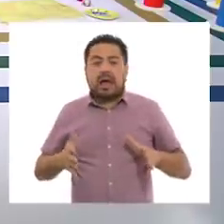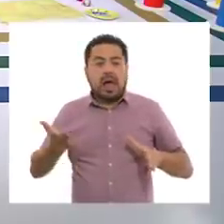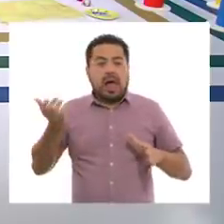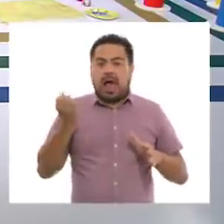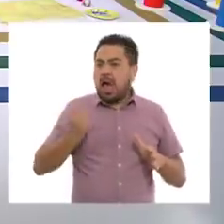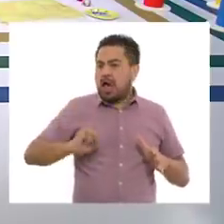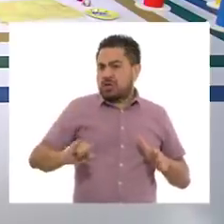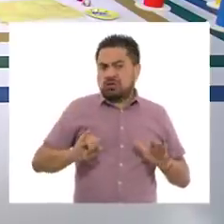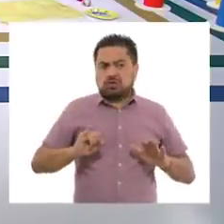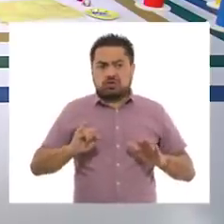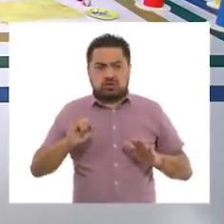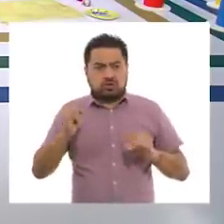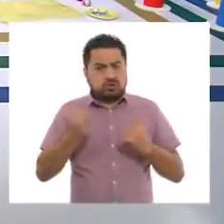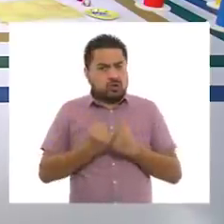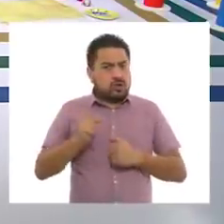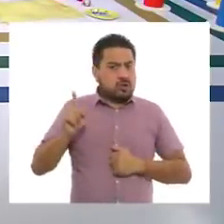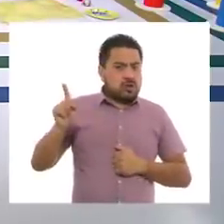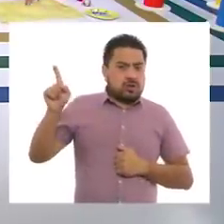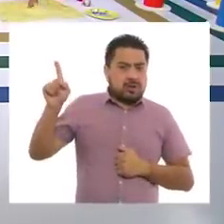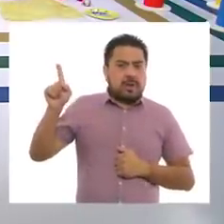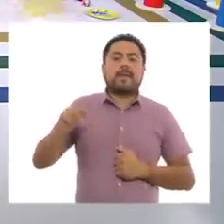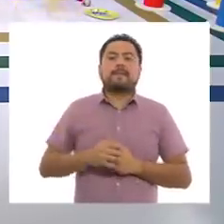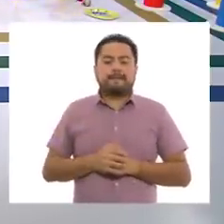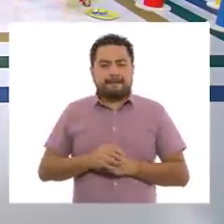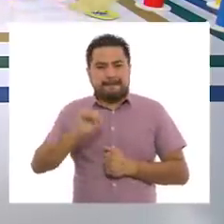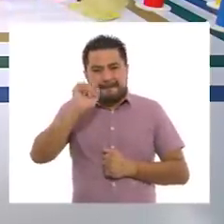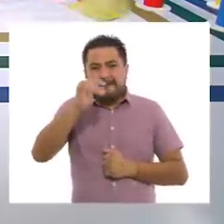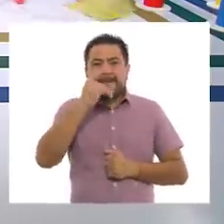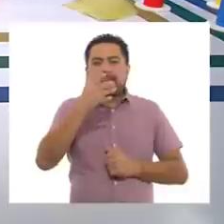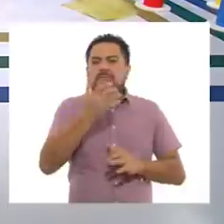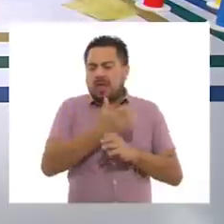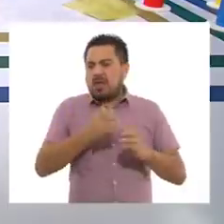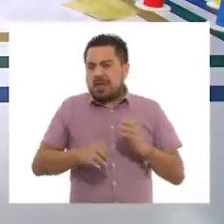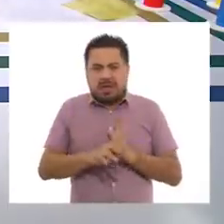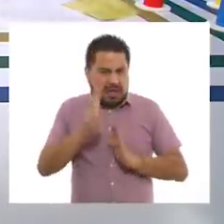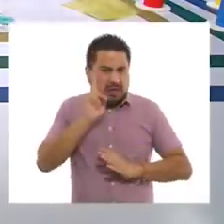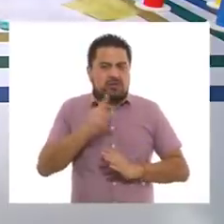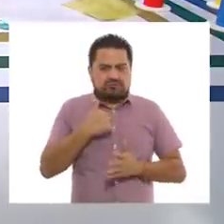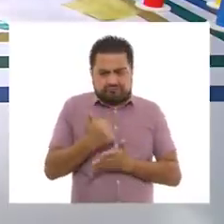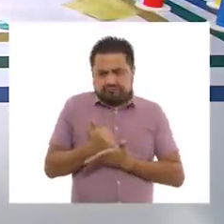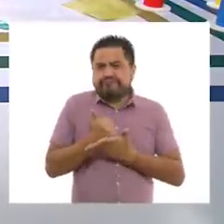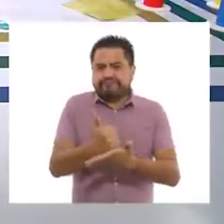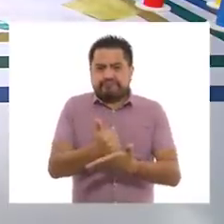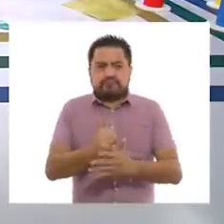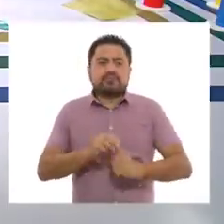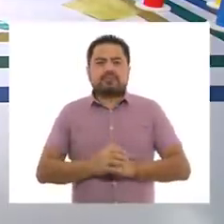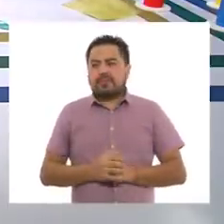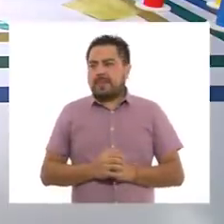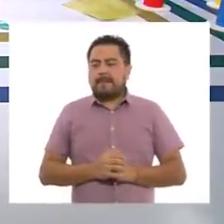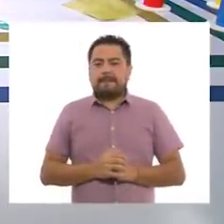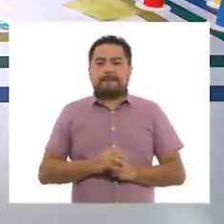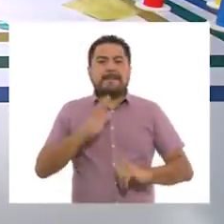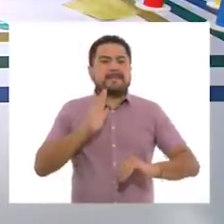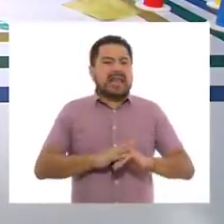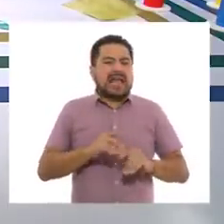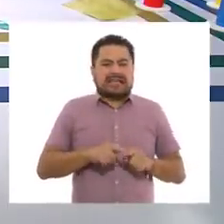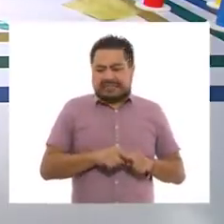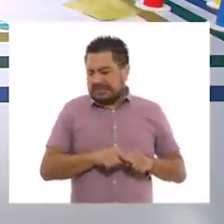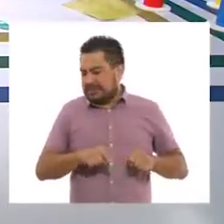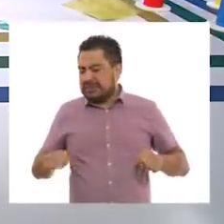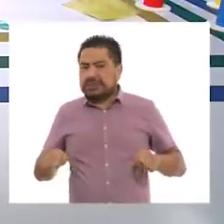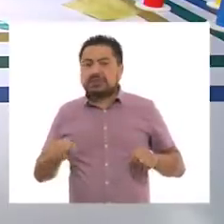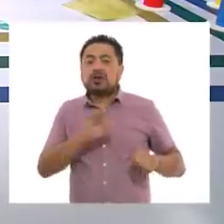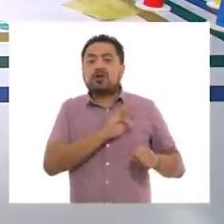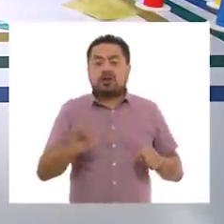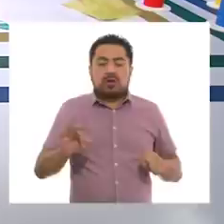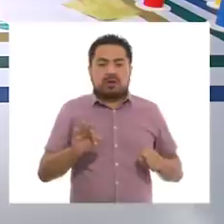así? Sí, un cuadrado, muy bien. Con mis objetos. A ver, yo te ayudo. Uno aquí. Lo más grande que puedas. Más grande,